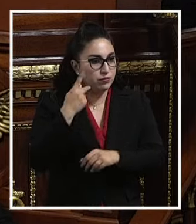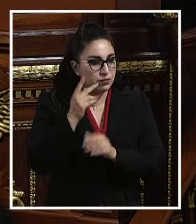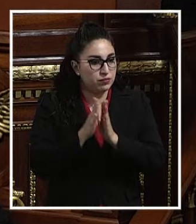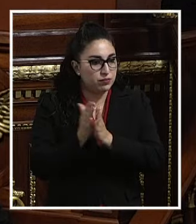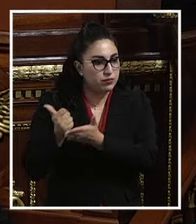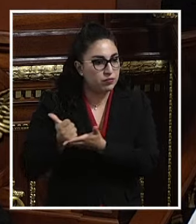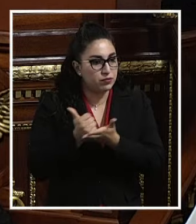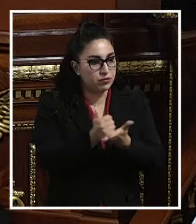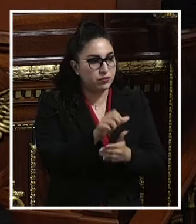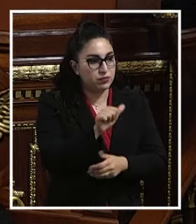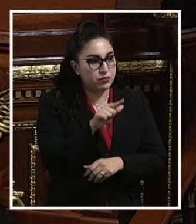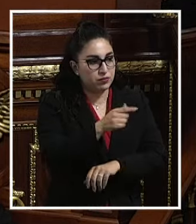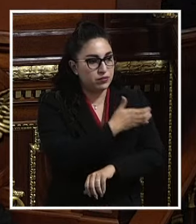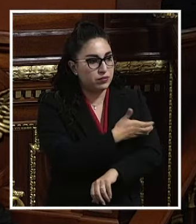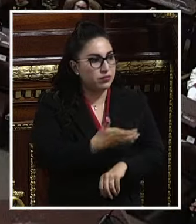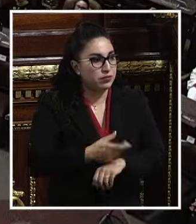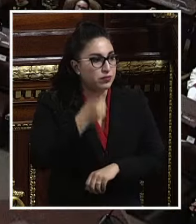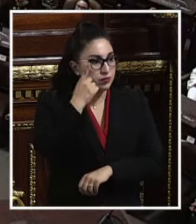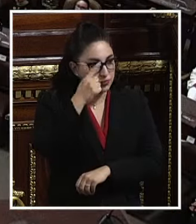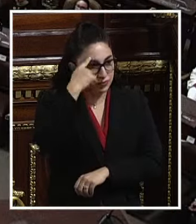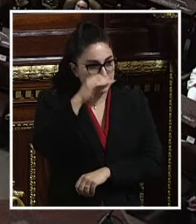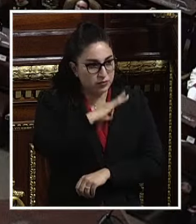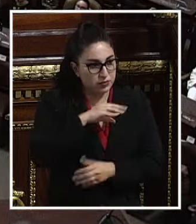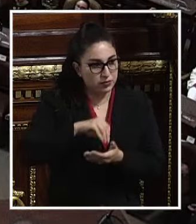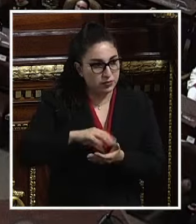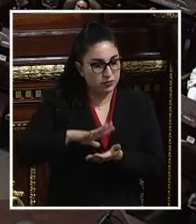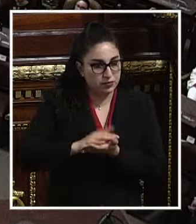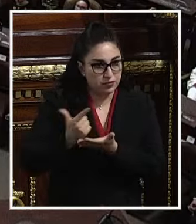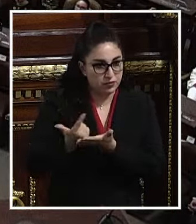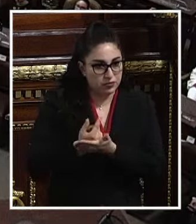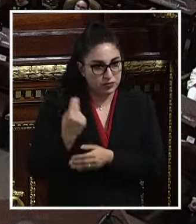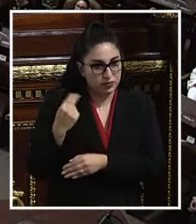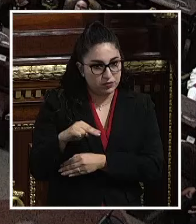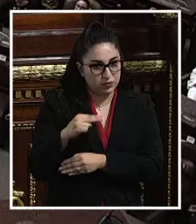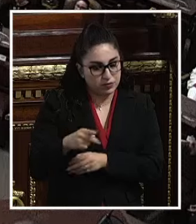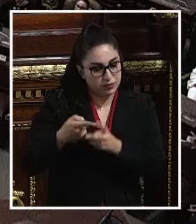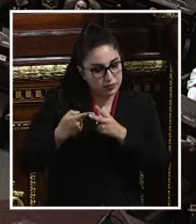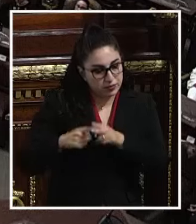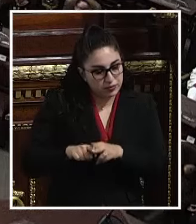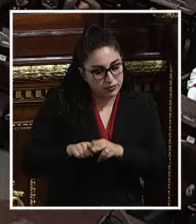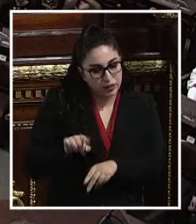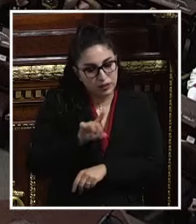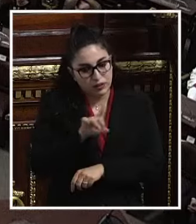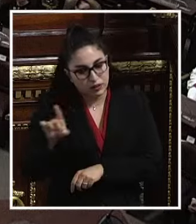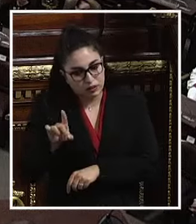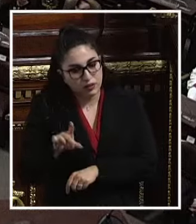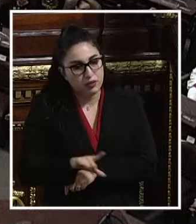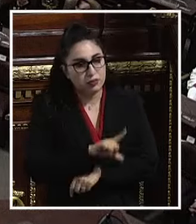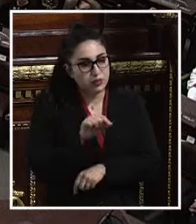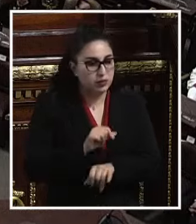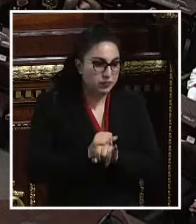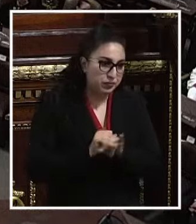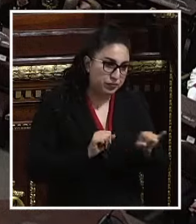personas legisladoras en el pase de lista, empezando de derecha a izquierda. Adelante.